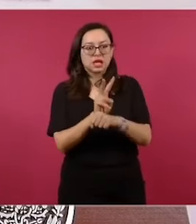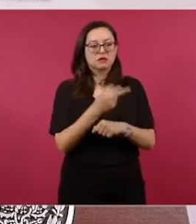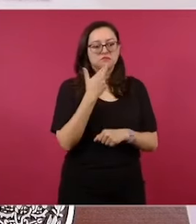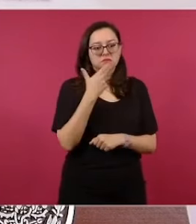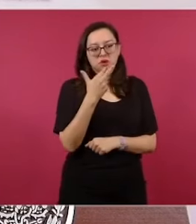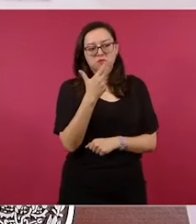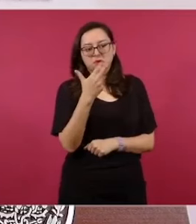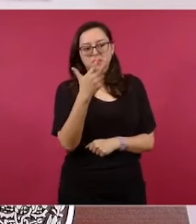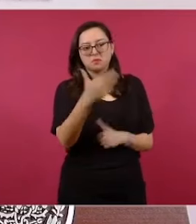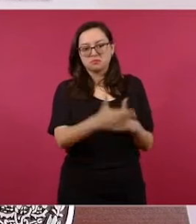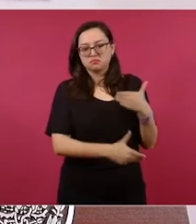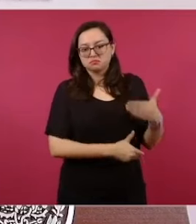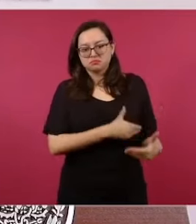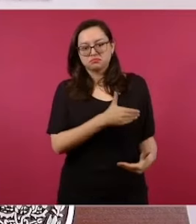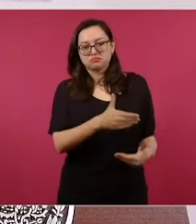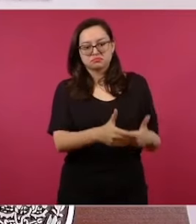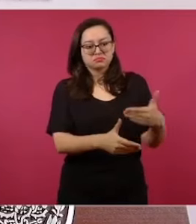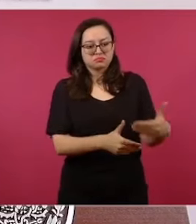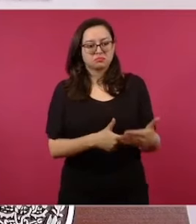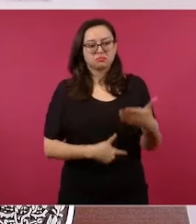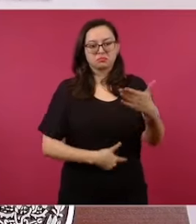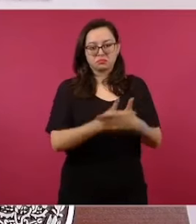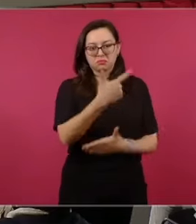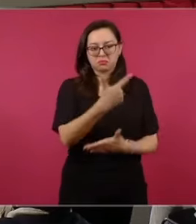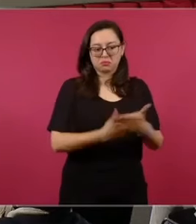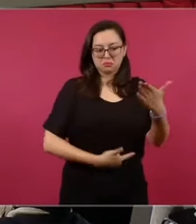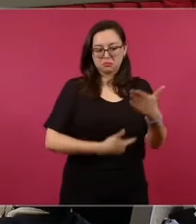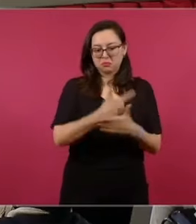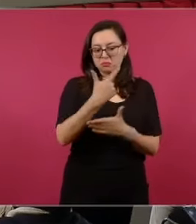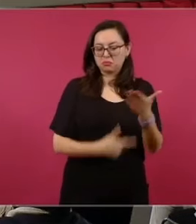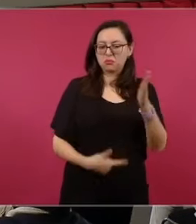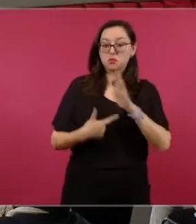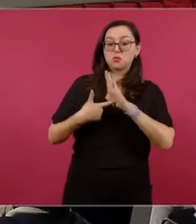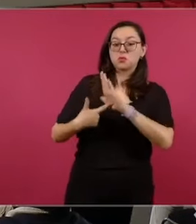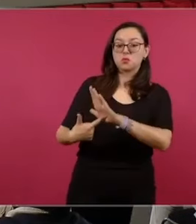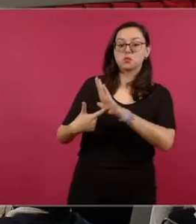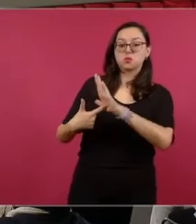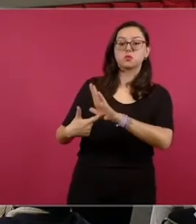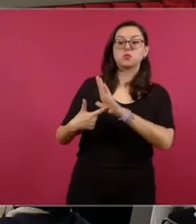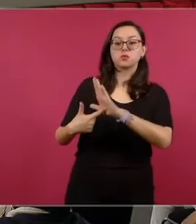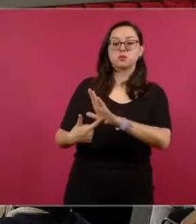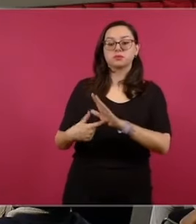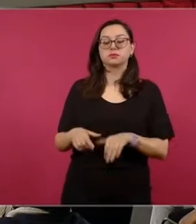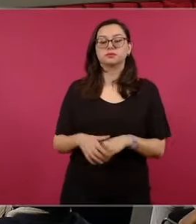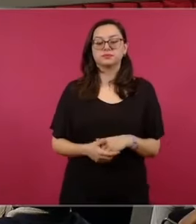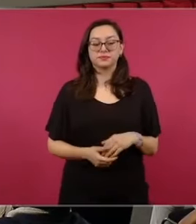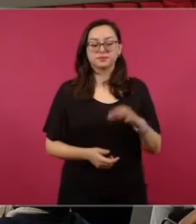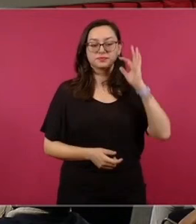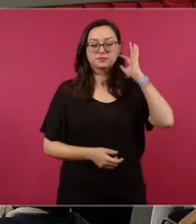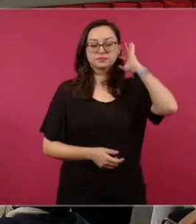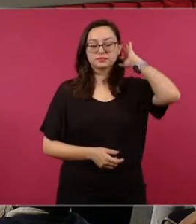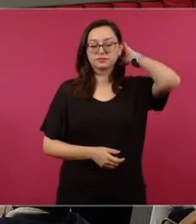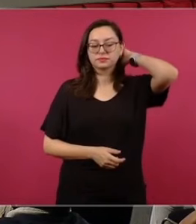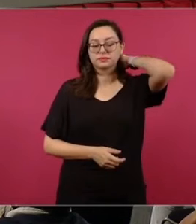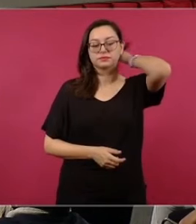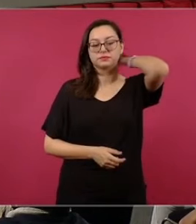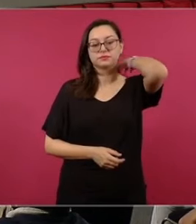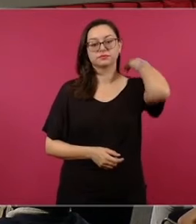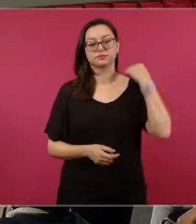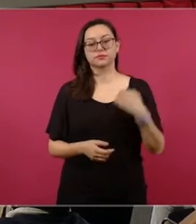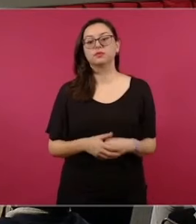de salud, así como la comprobación de los recursos. En la siguiente lámina hay dos objetivos